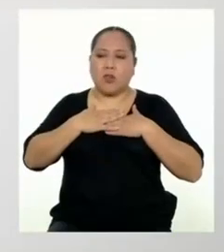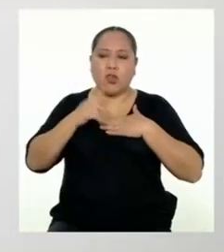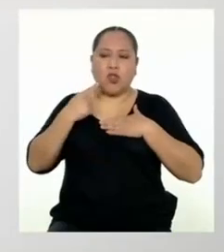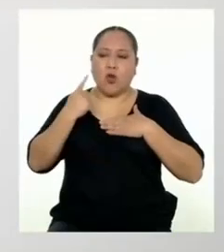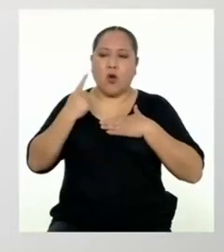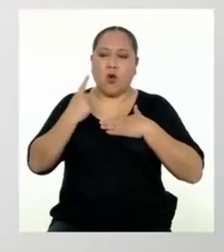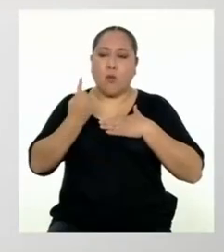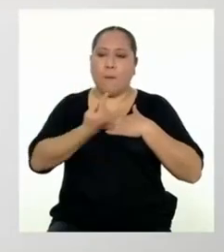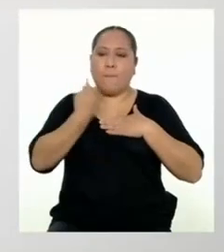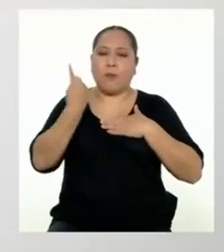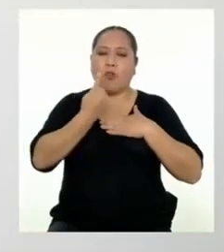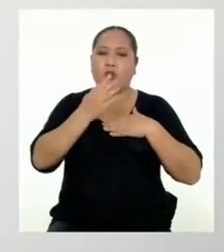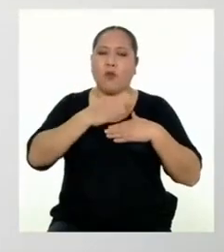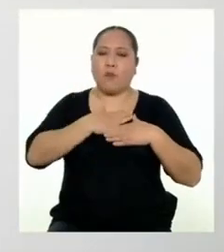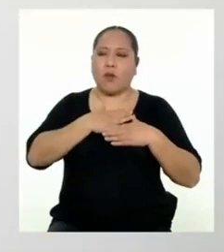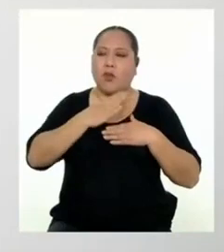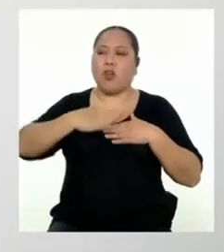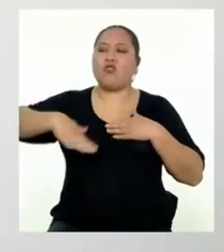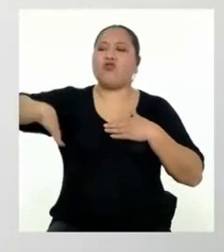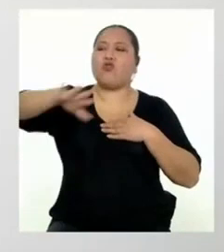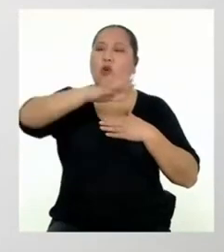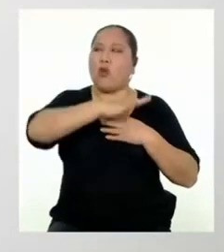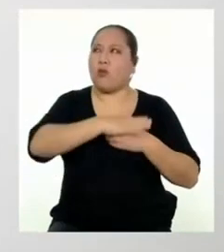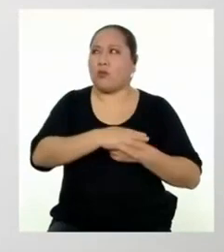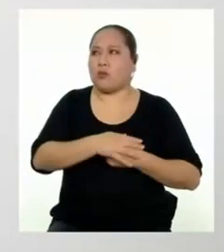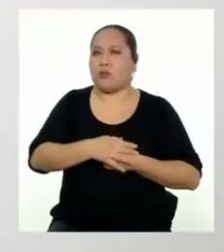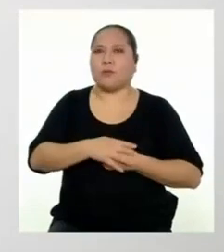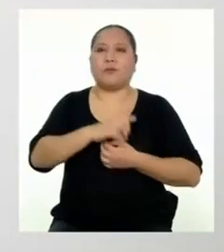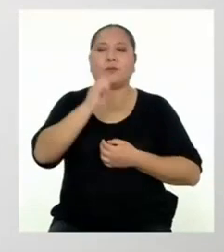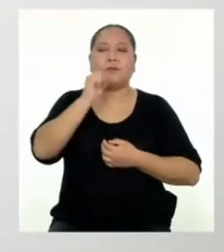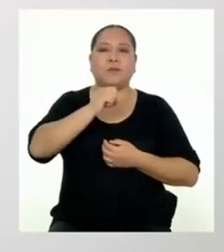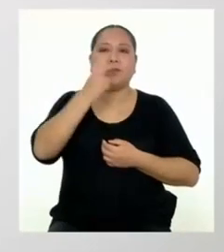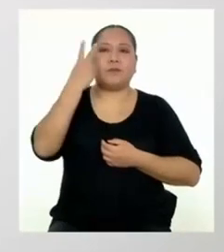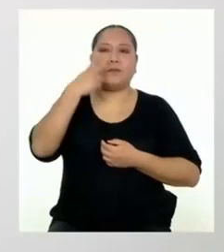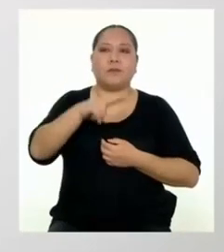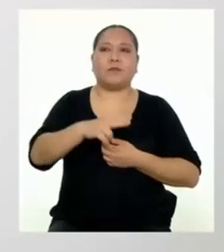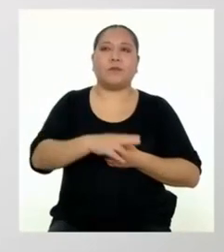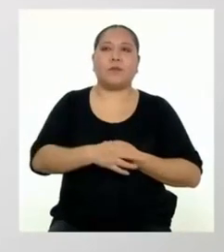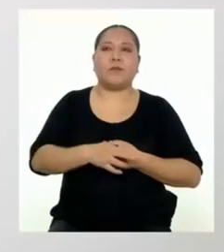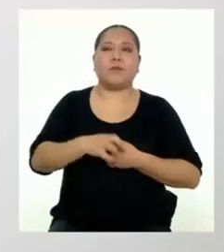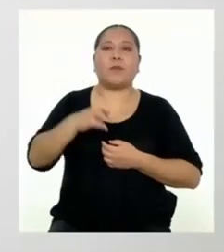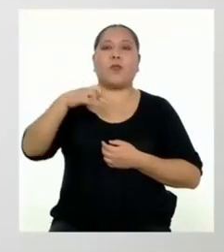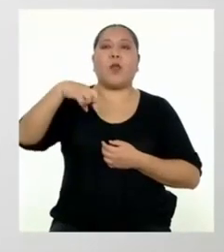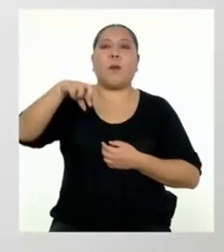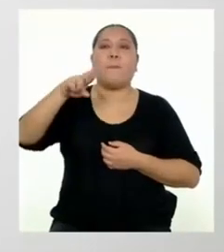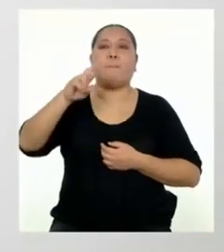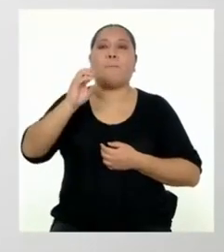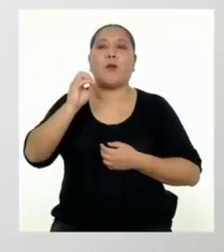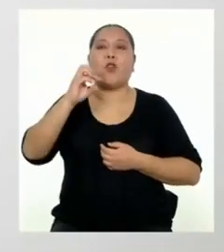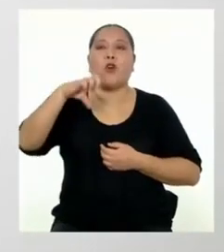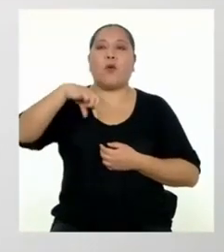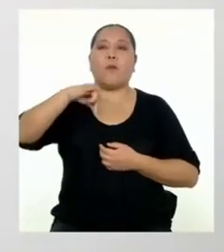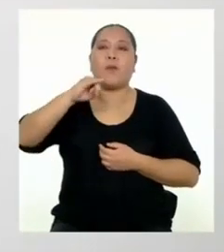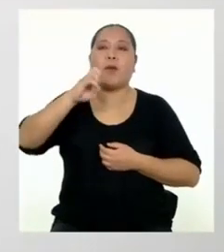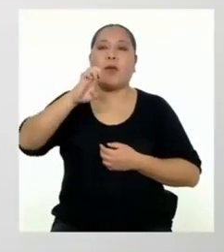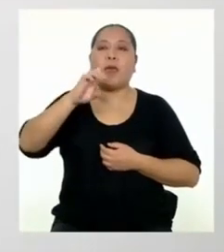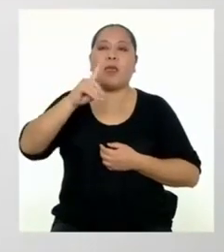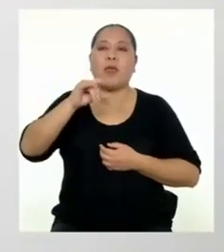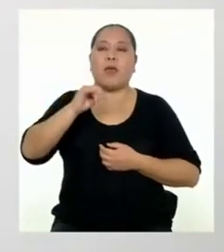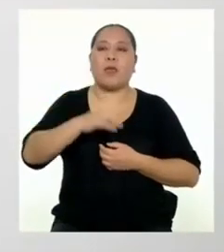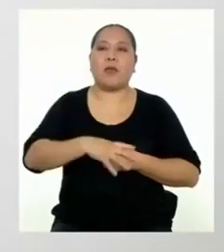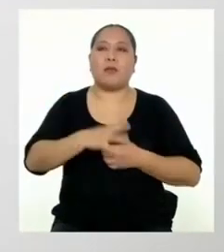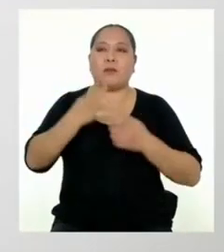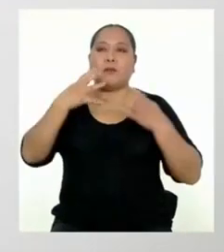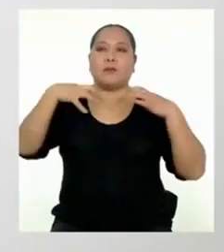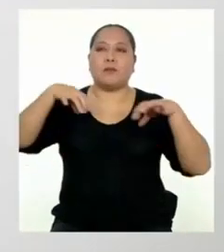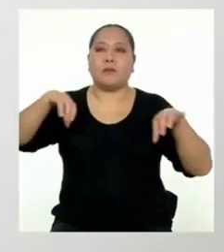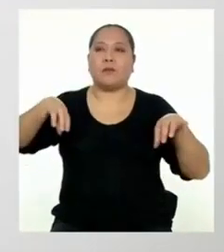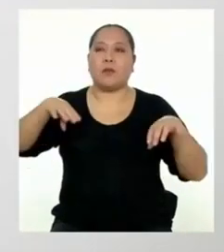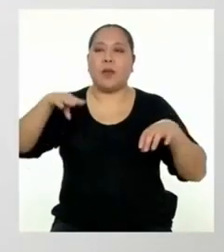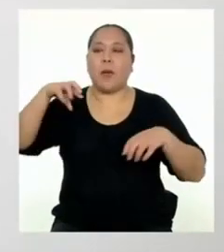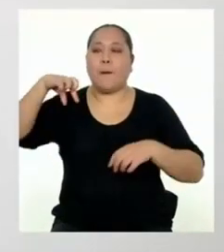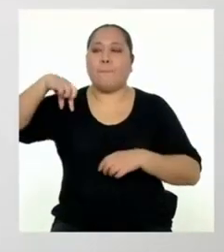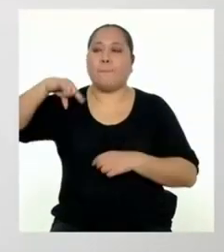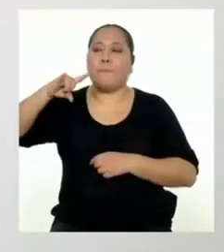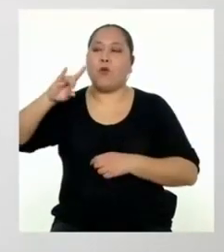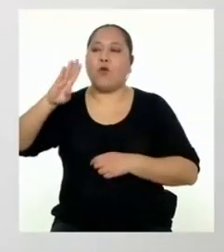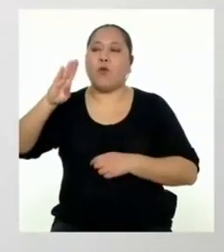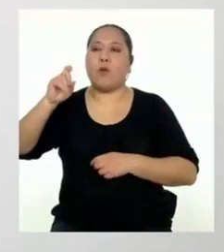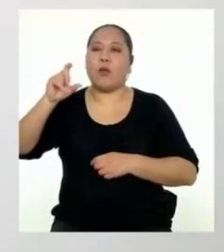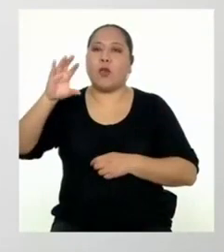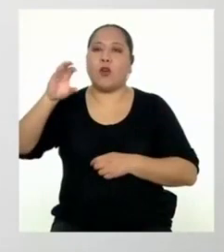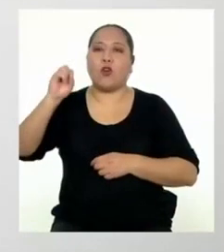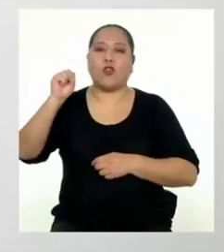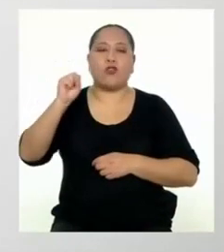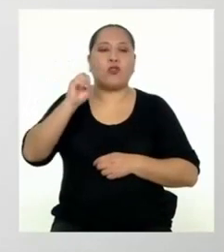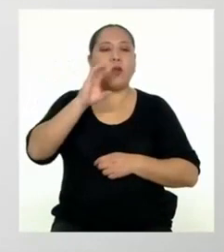todos. Excelente observación, Rodrigo. Hablemos sobre la propiedad de los bienes. Se pueden clasificar en bienes públicos y bienes